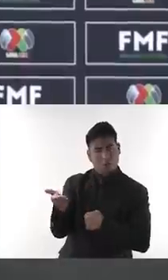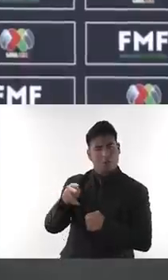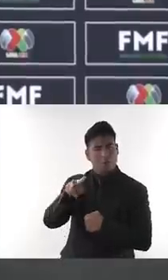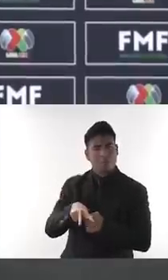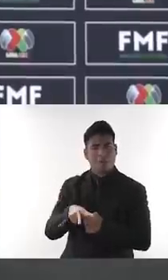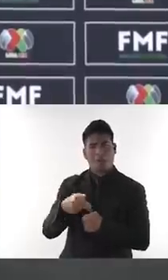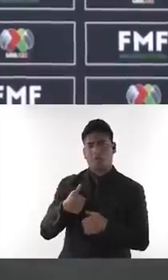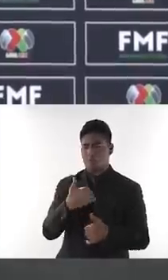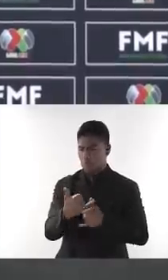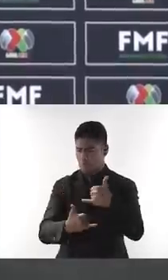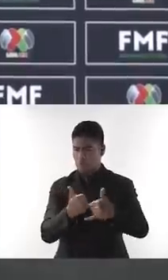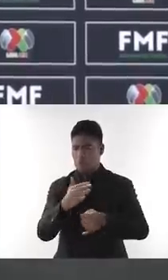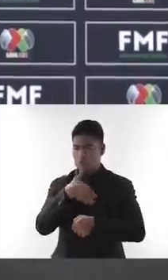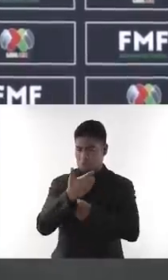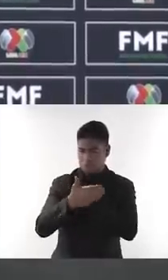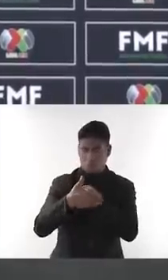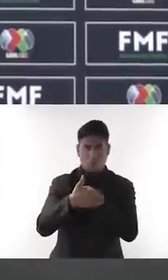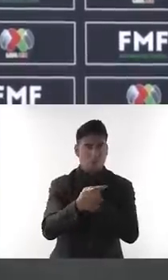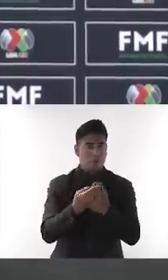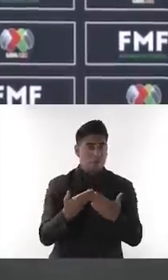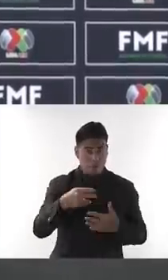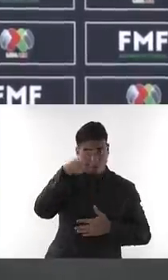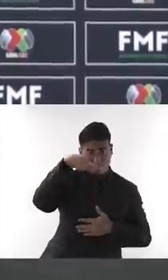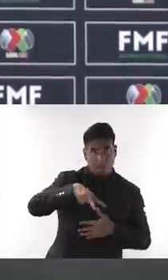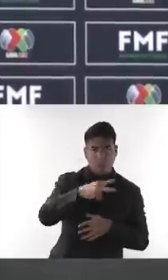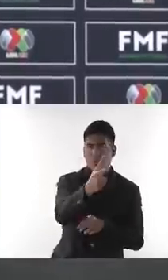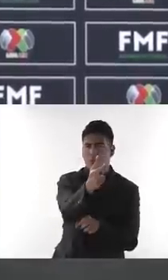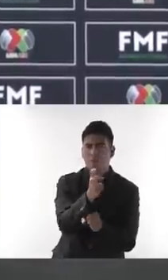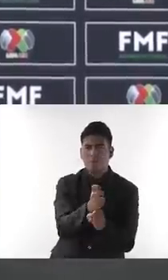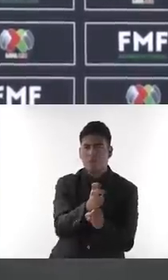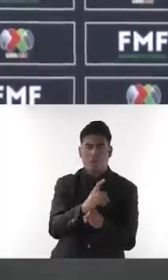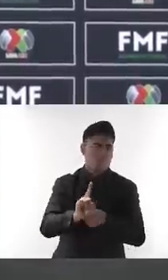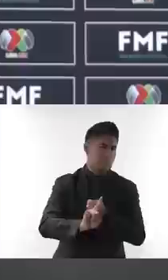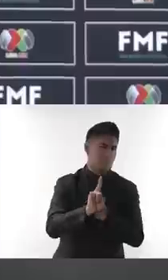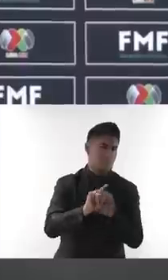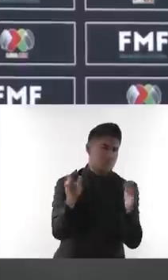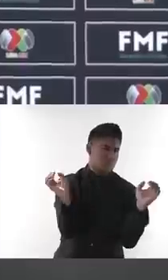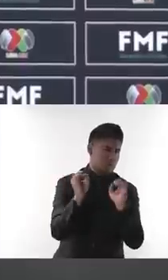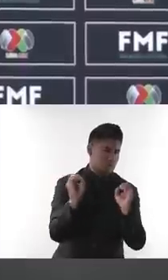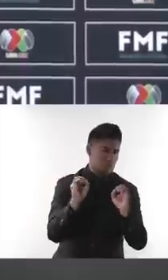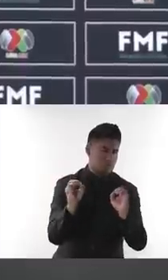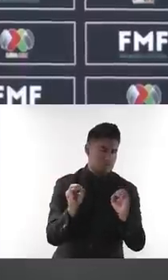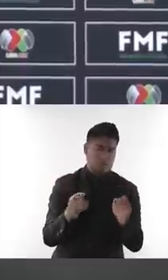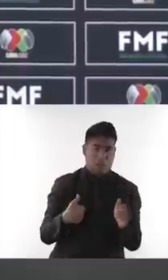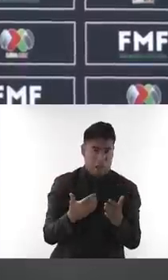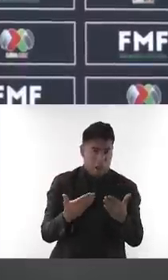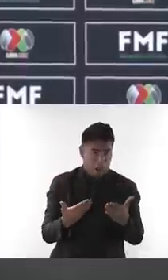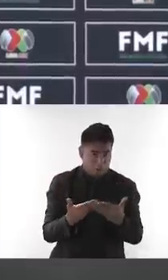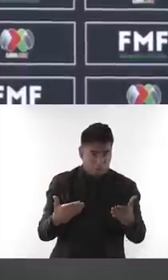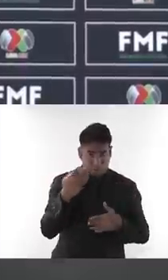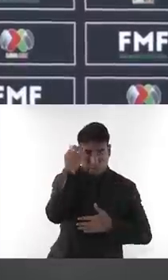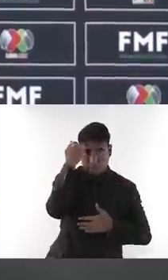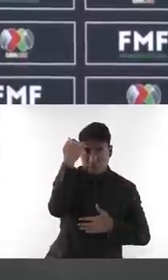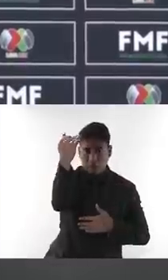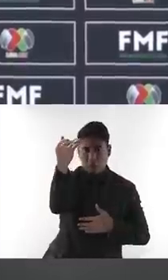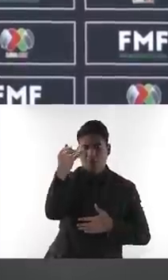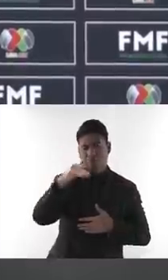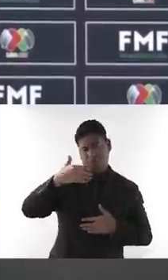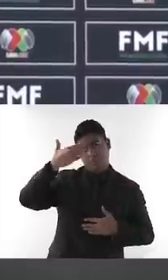invitar a nuestra afición. En el ciclo, reconociendo que no vamos a